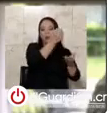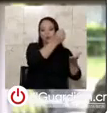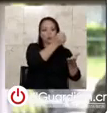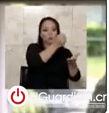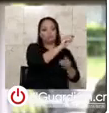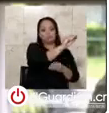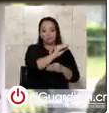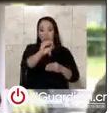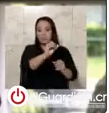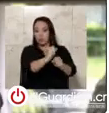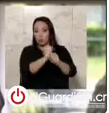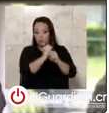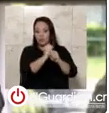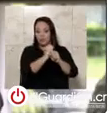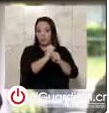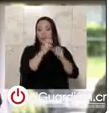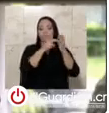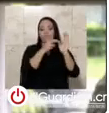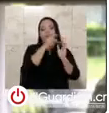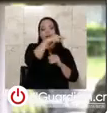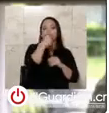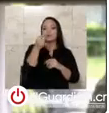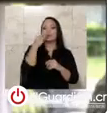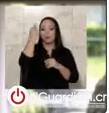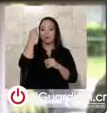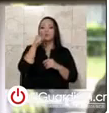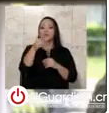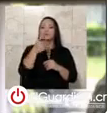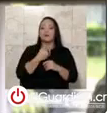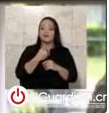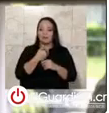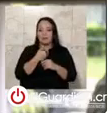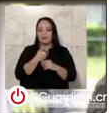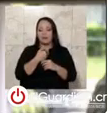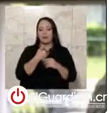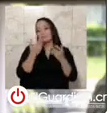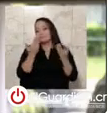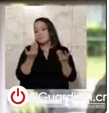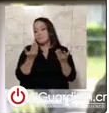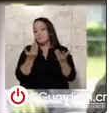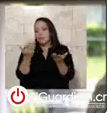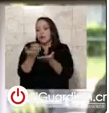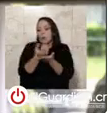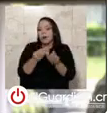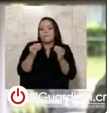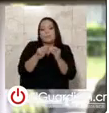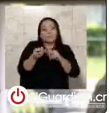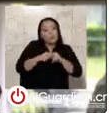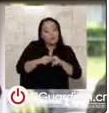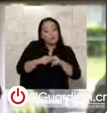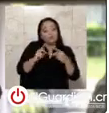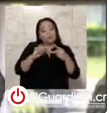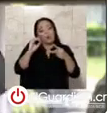seguridad, lo que estarían diciéndole al gobierno es que usted va a tener o que cobrar más impuestos o que